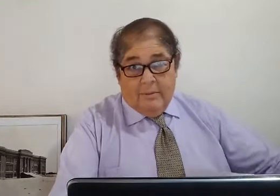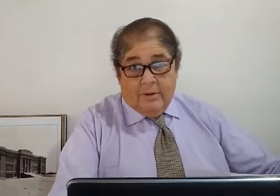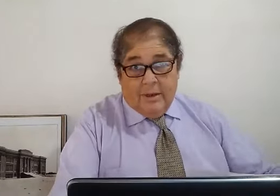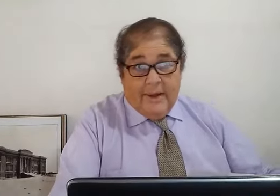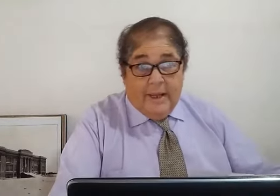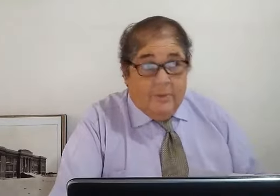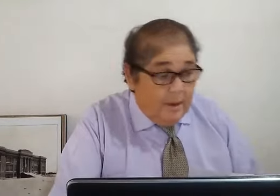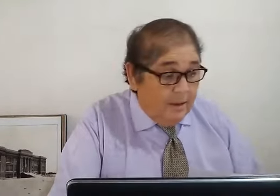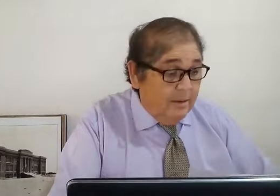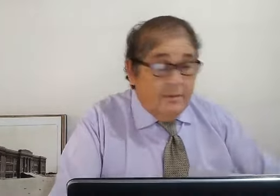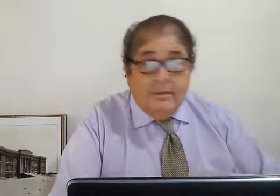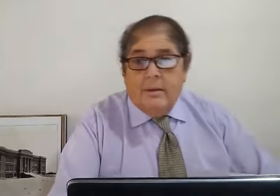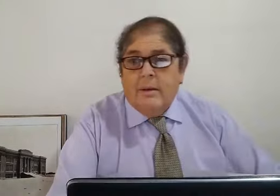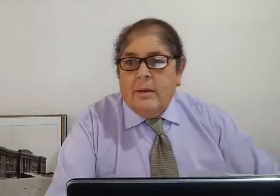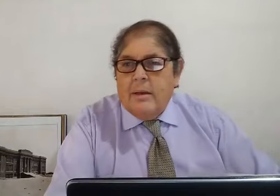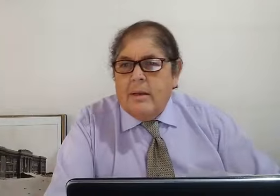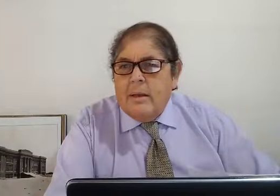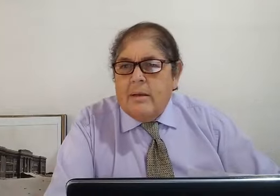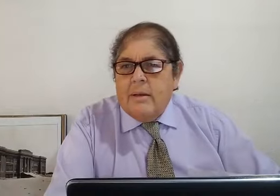familia muy trabajadora.